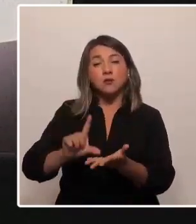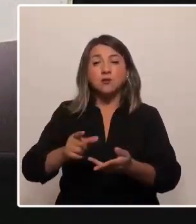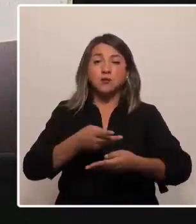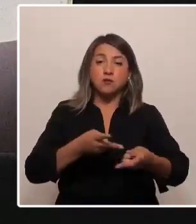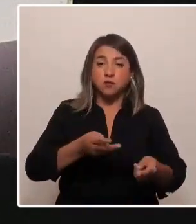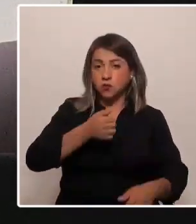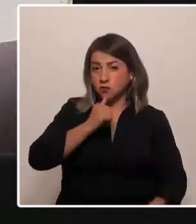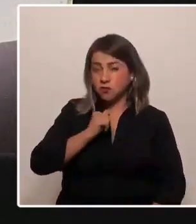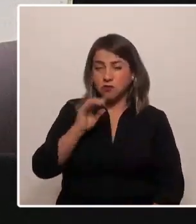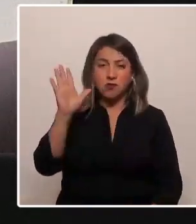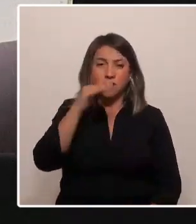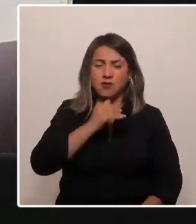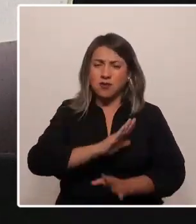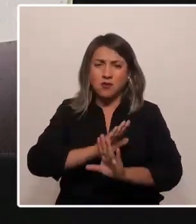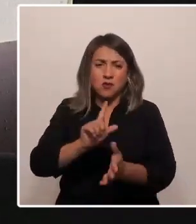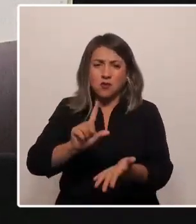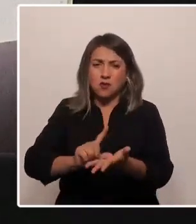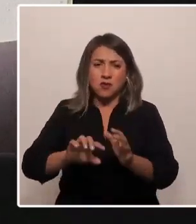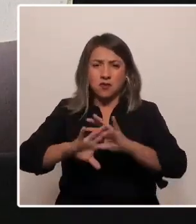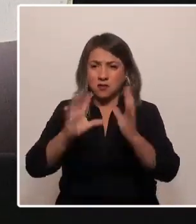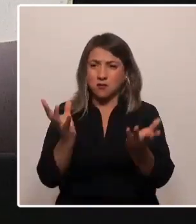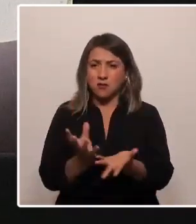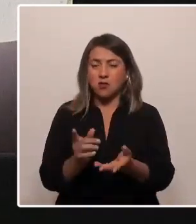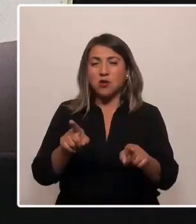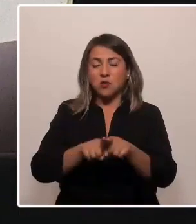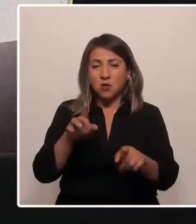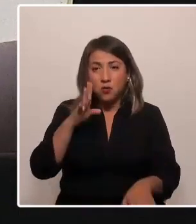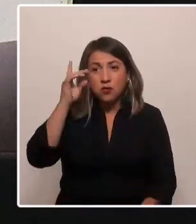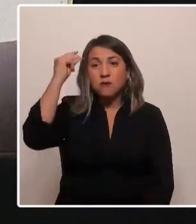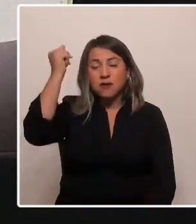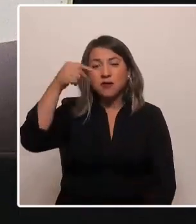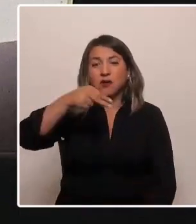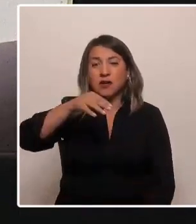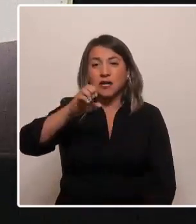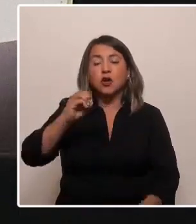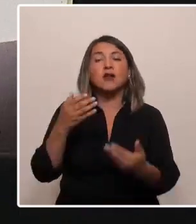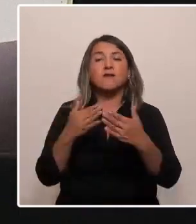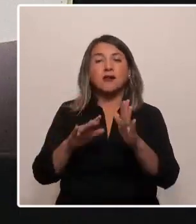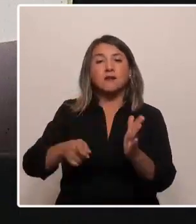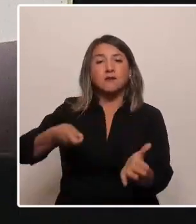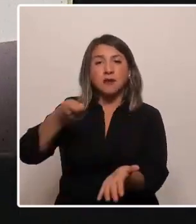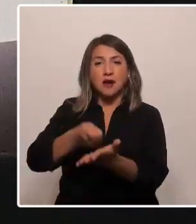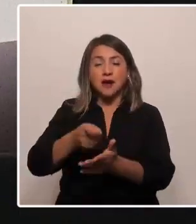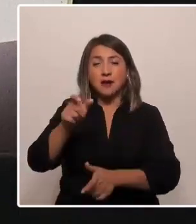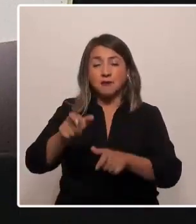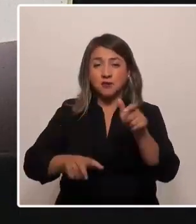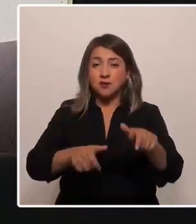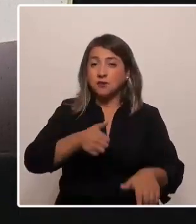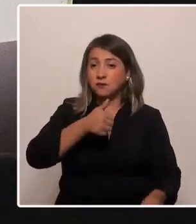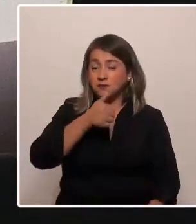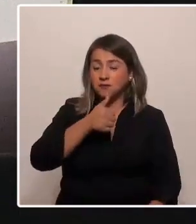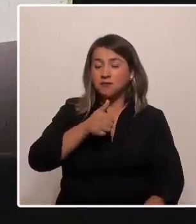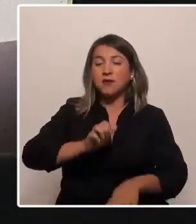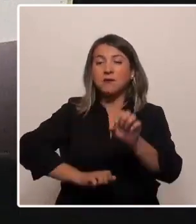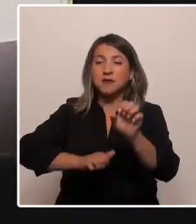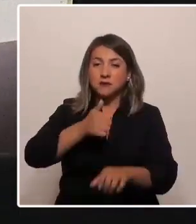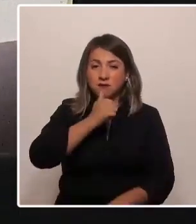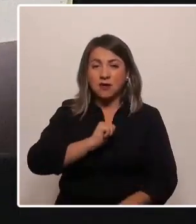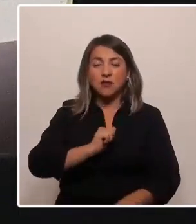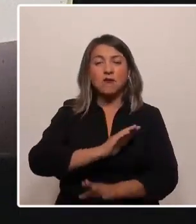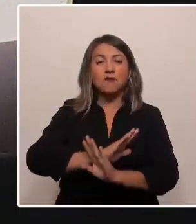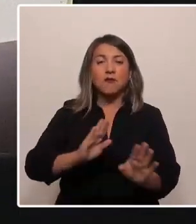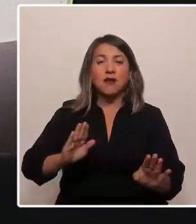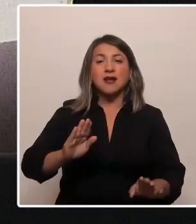existe en ningún lugar del mundo. Es un invento neoliberal para financiar a privados. Terminemos con el autoritarismo en el espacio